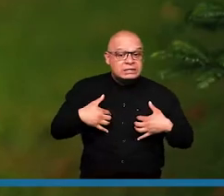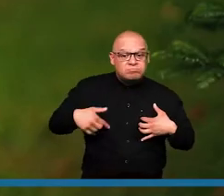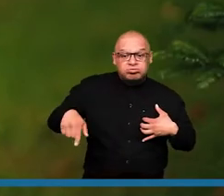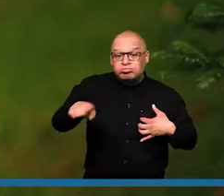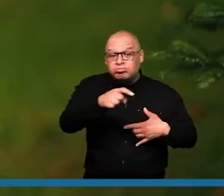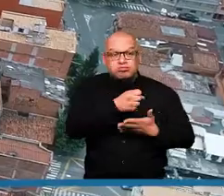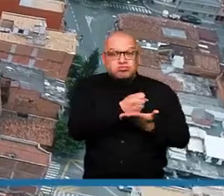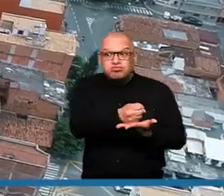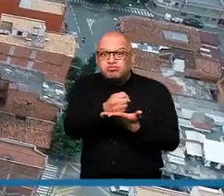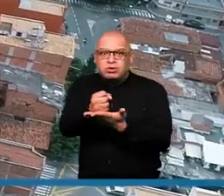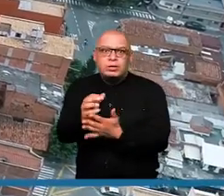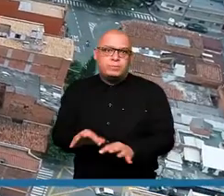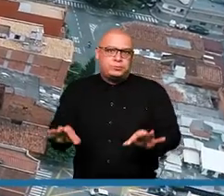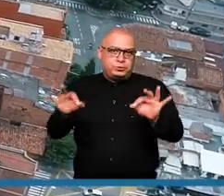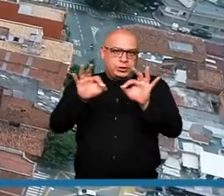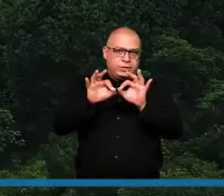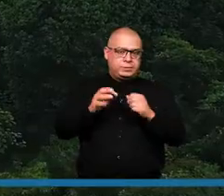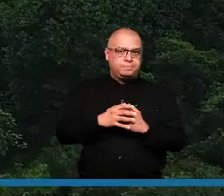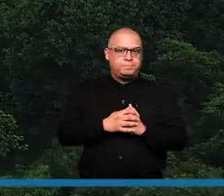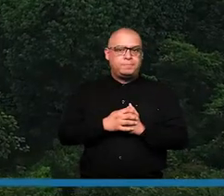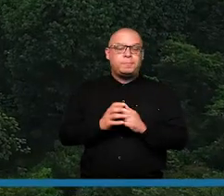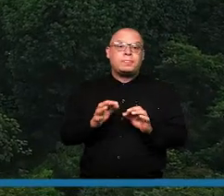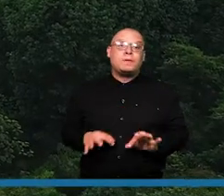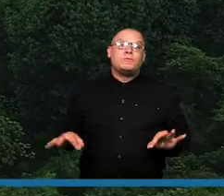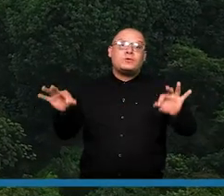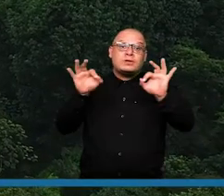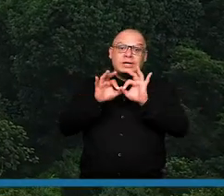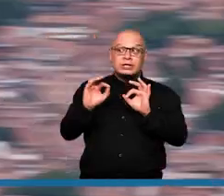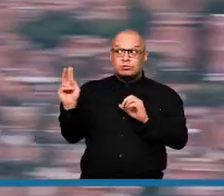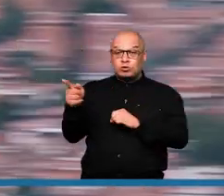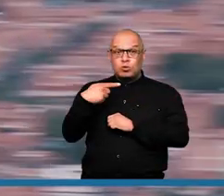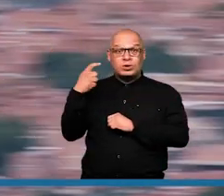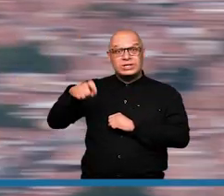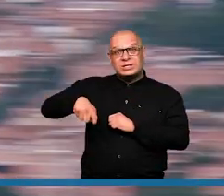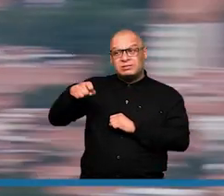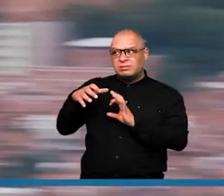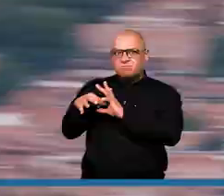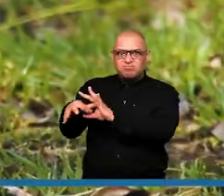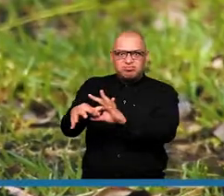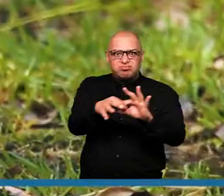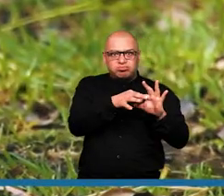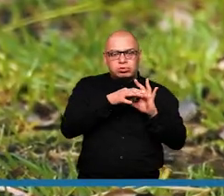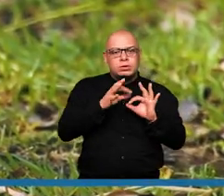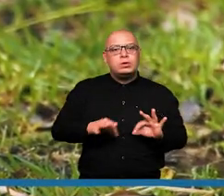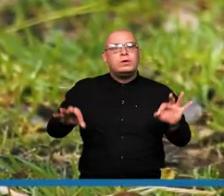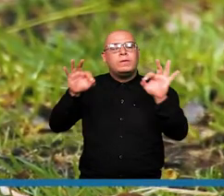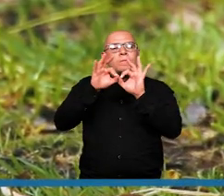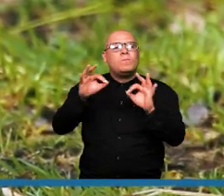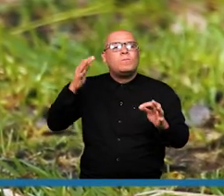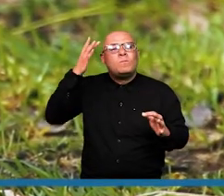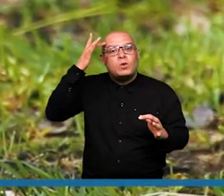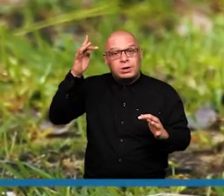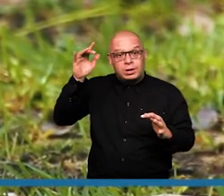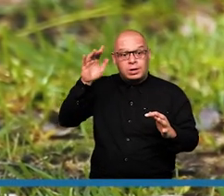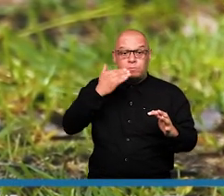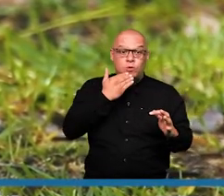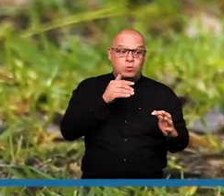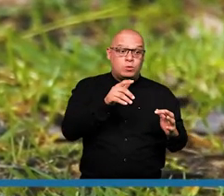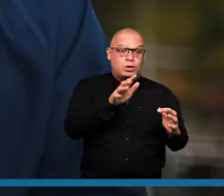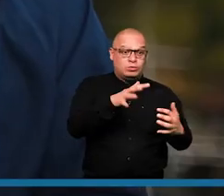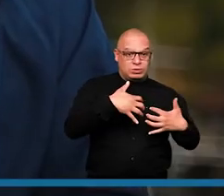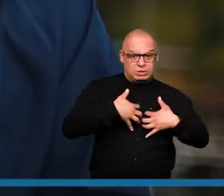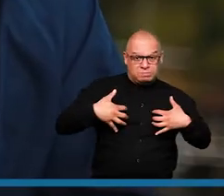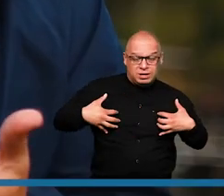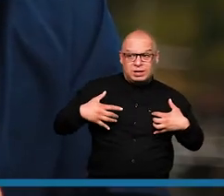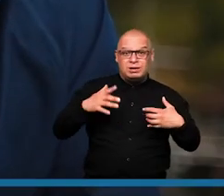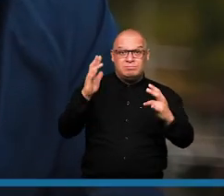la fauna silvestre. Necesitamos hacer sinergias porque siempre debemos recordar que en aspectos de fauna, de naturaleza,